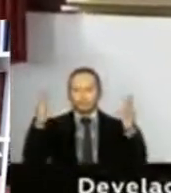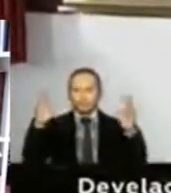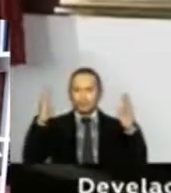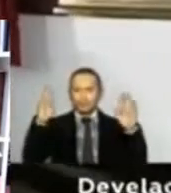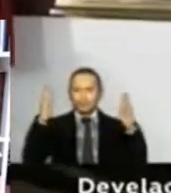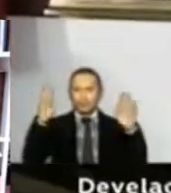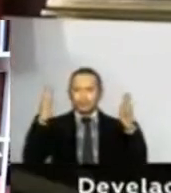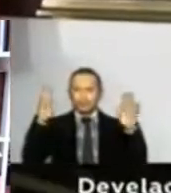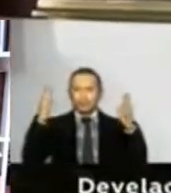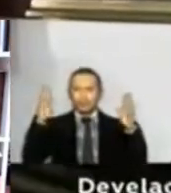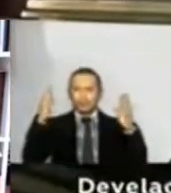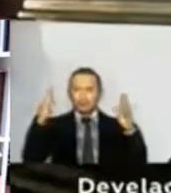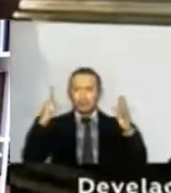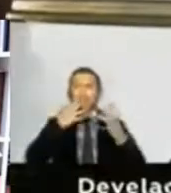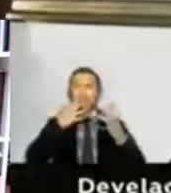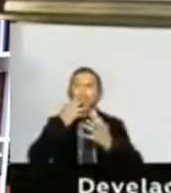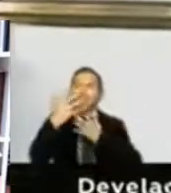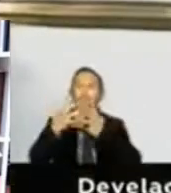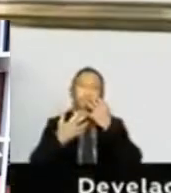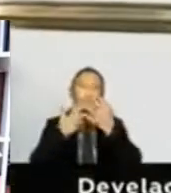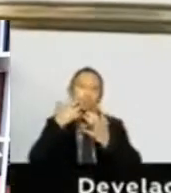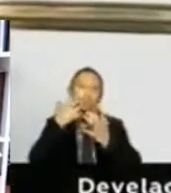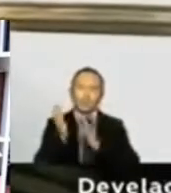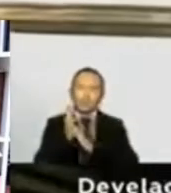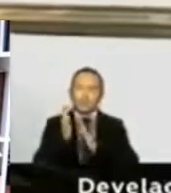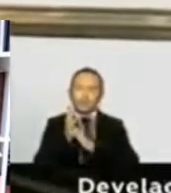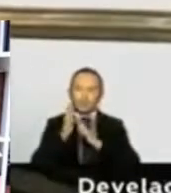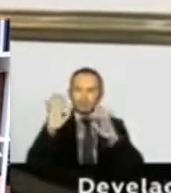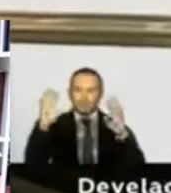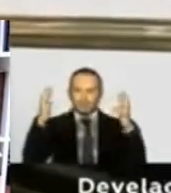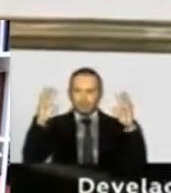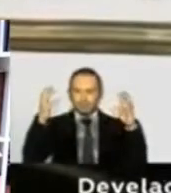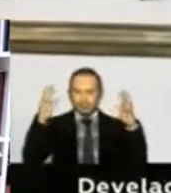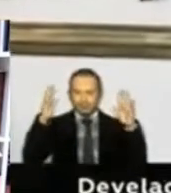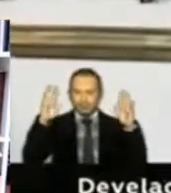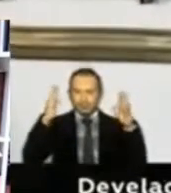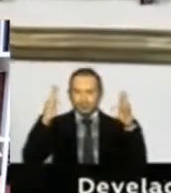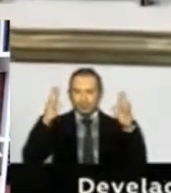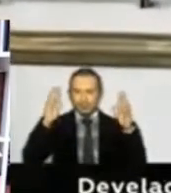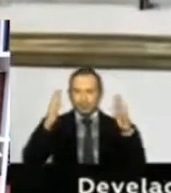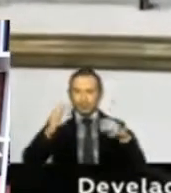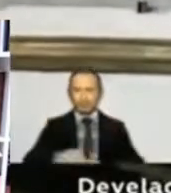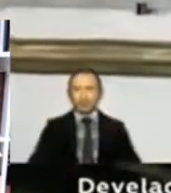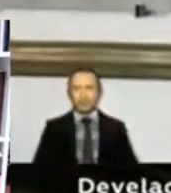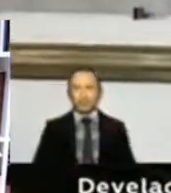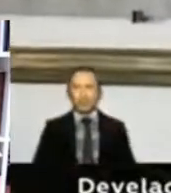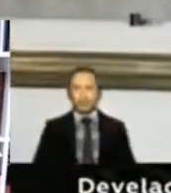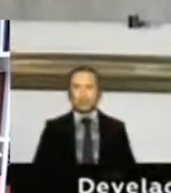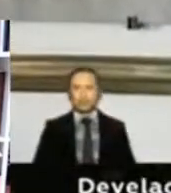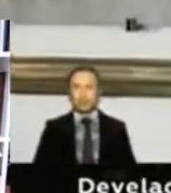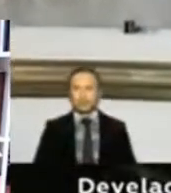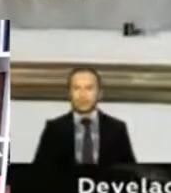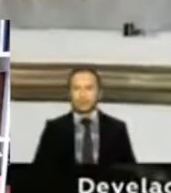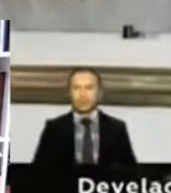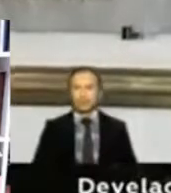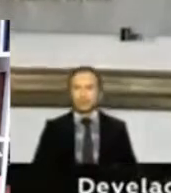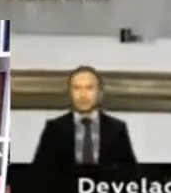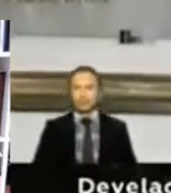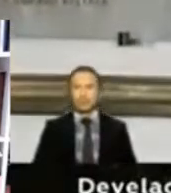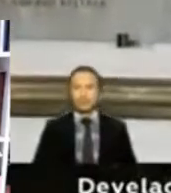endebles, y hicieron una campaña muy importante